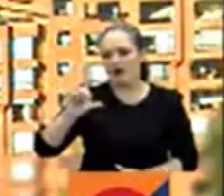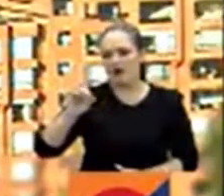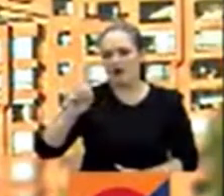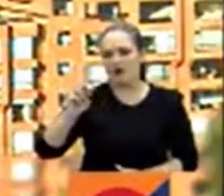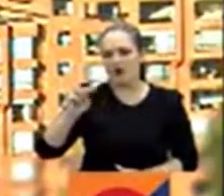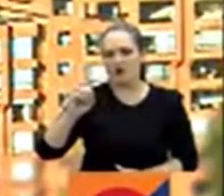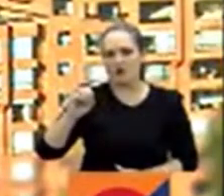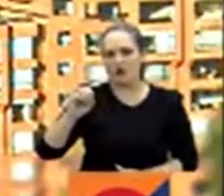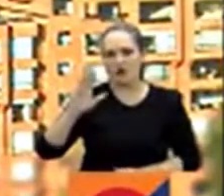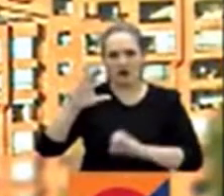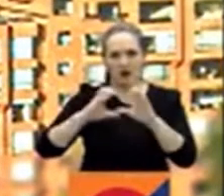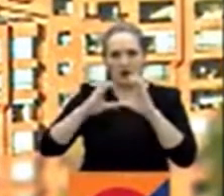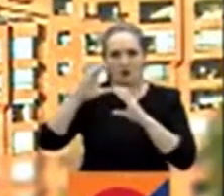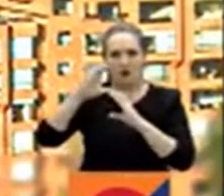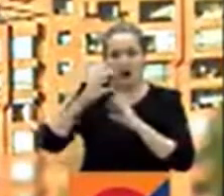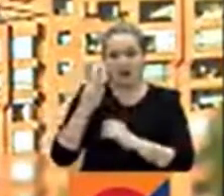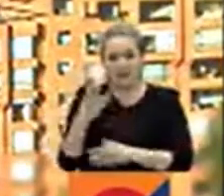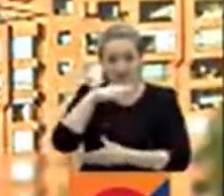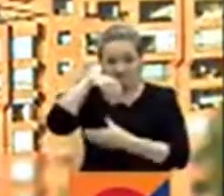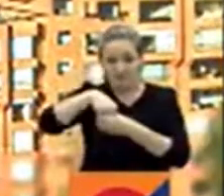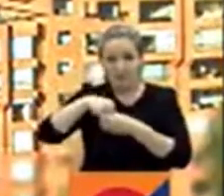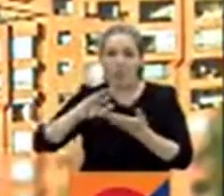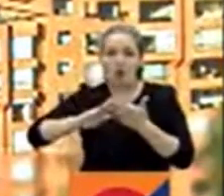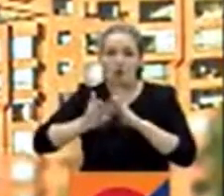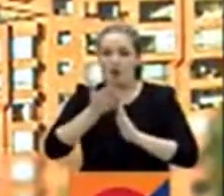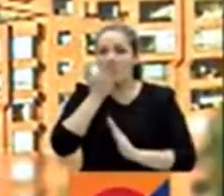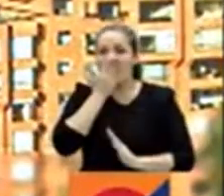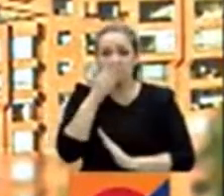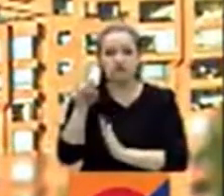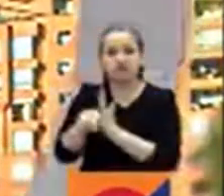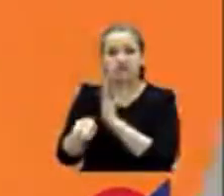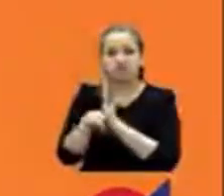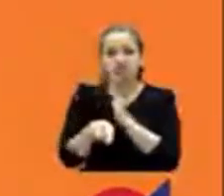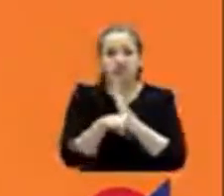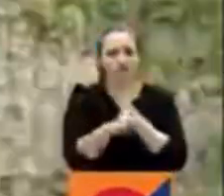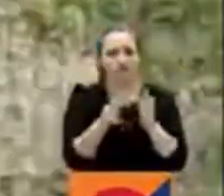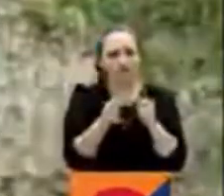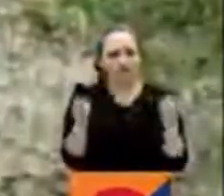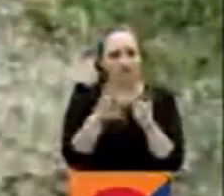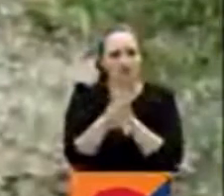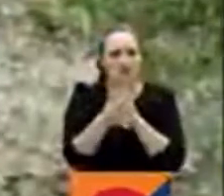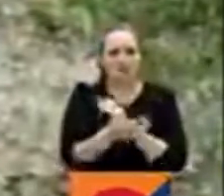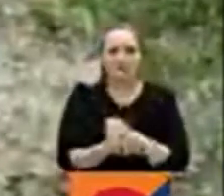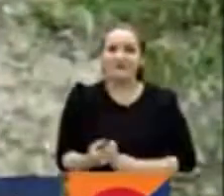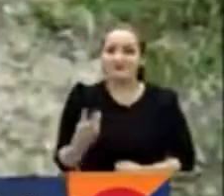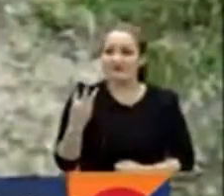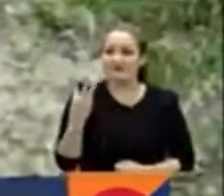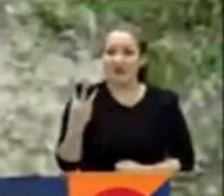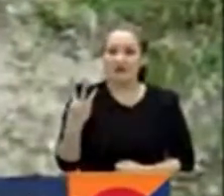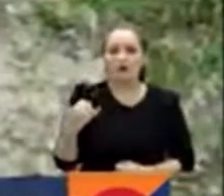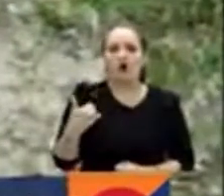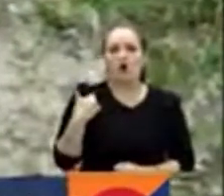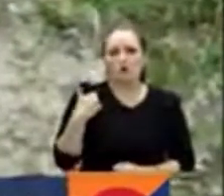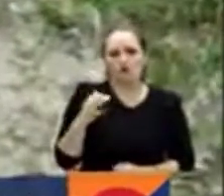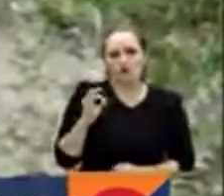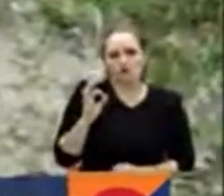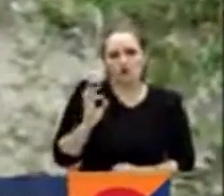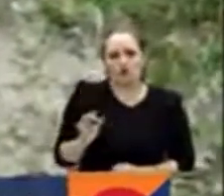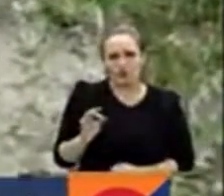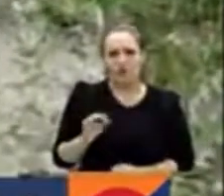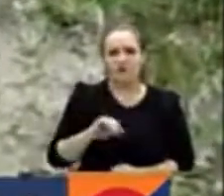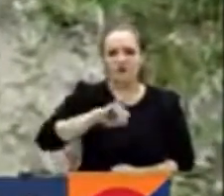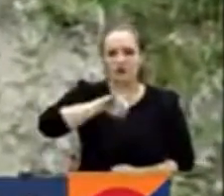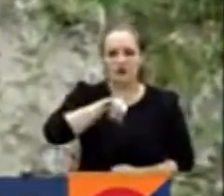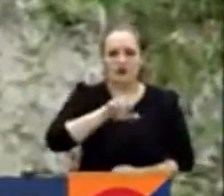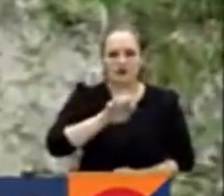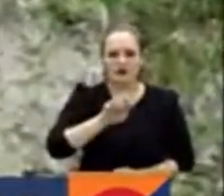Más información con Jessica Molano, periodista de la Radio Nacional de Colombia. Las víctimas fueron tres jóvenes identificadas como Jefferson